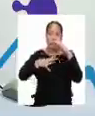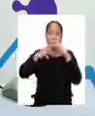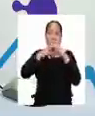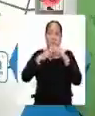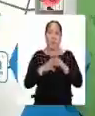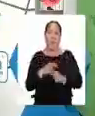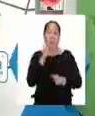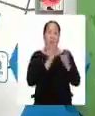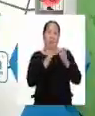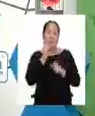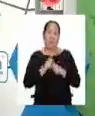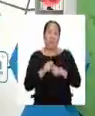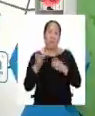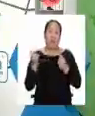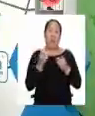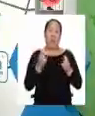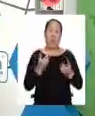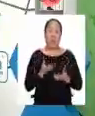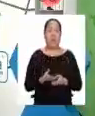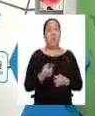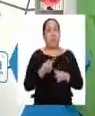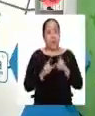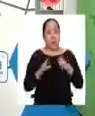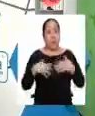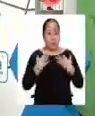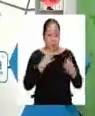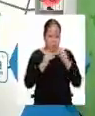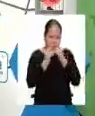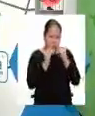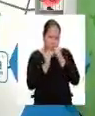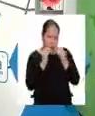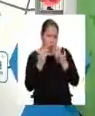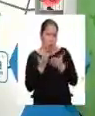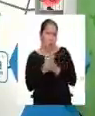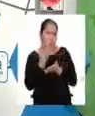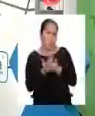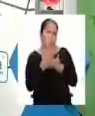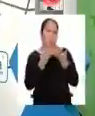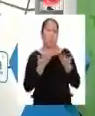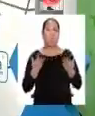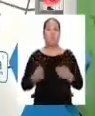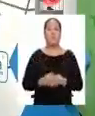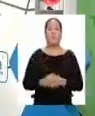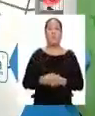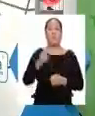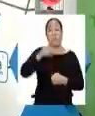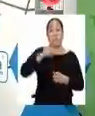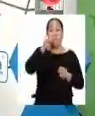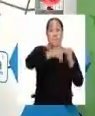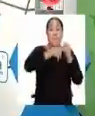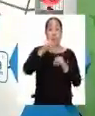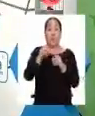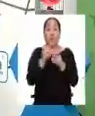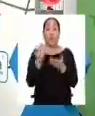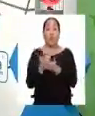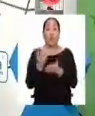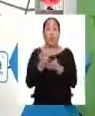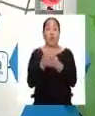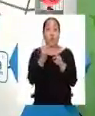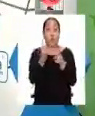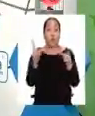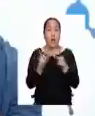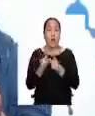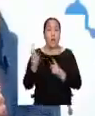acelerar este proceso, también lo puede resarcir con nuevas acciones. Así es, crear nuevas áreas verdes también es una forma